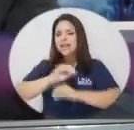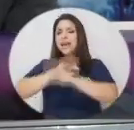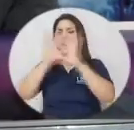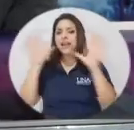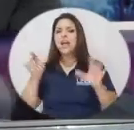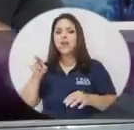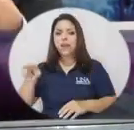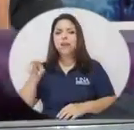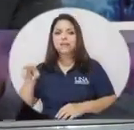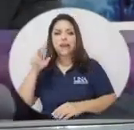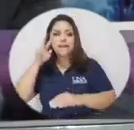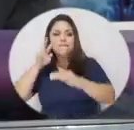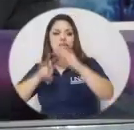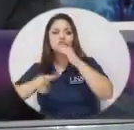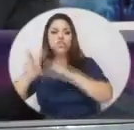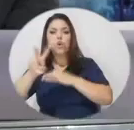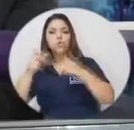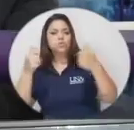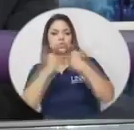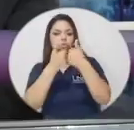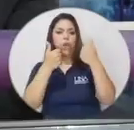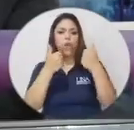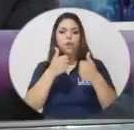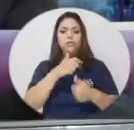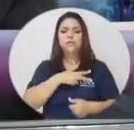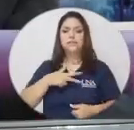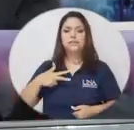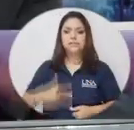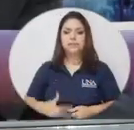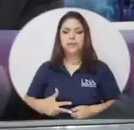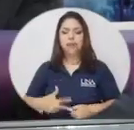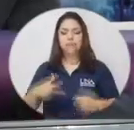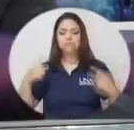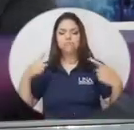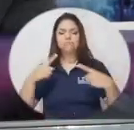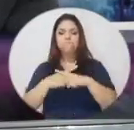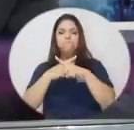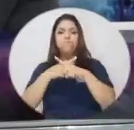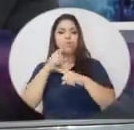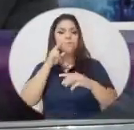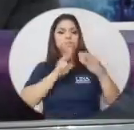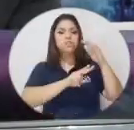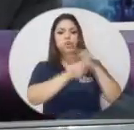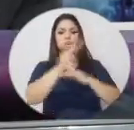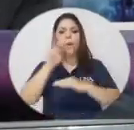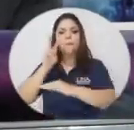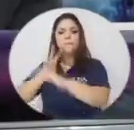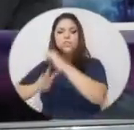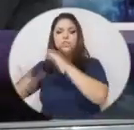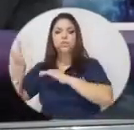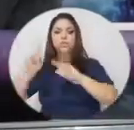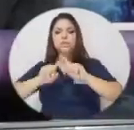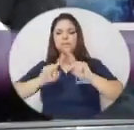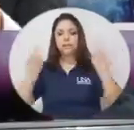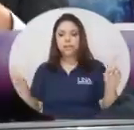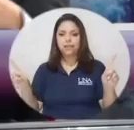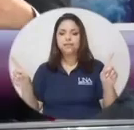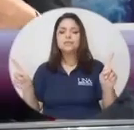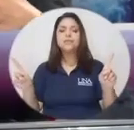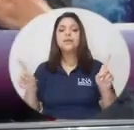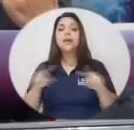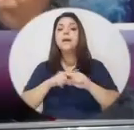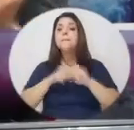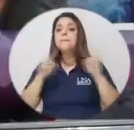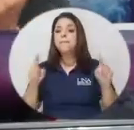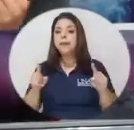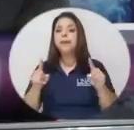visión aislacionista choca con el crecimiento de China, pero choca desde hace años. Ya desde la administración Obama se habían dado pasos de